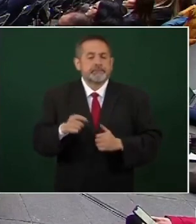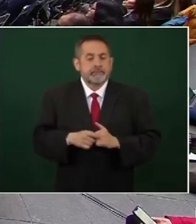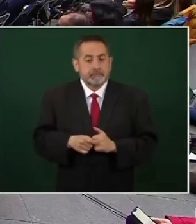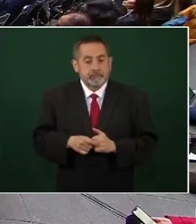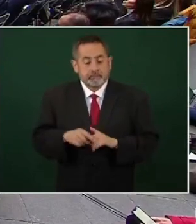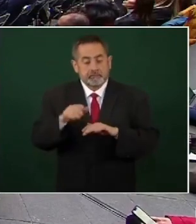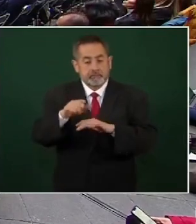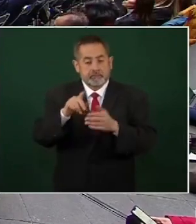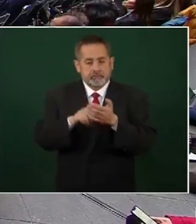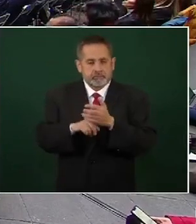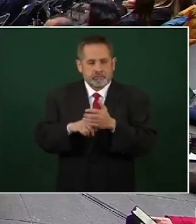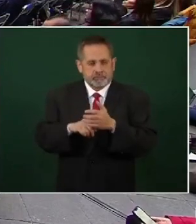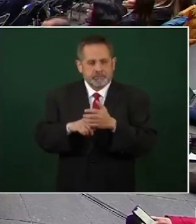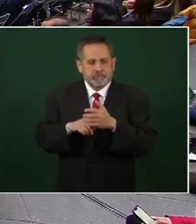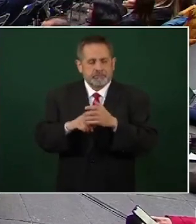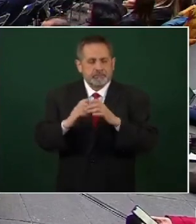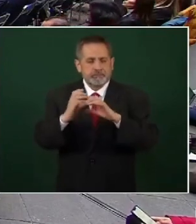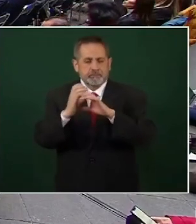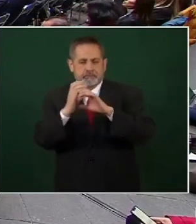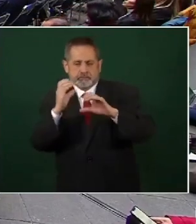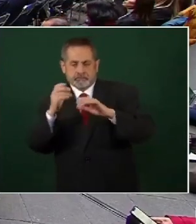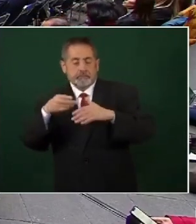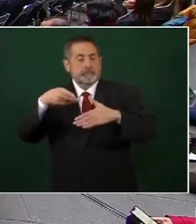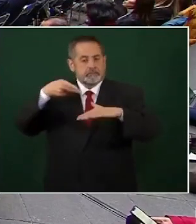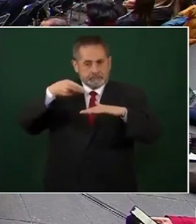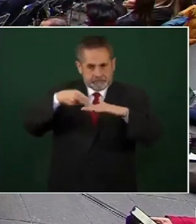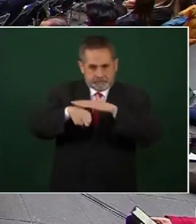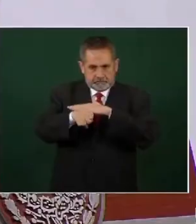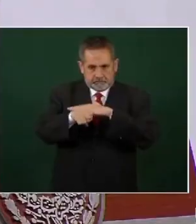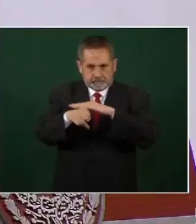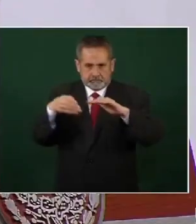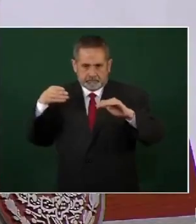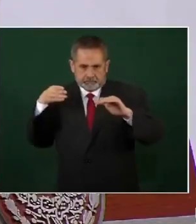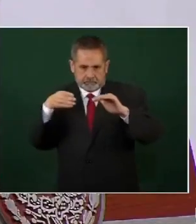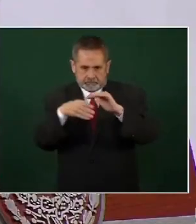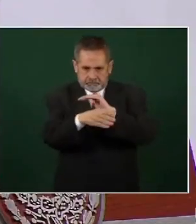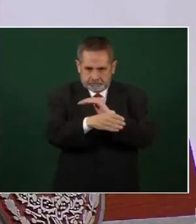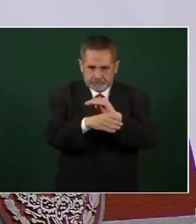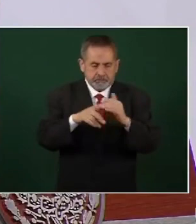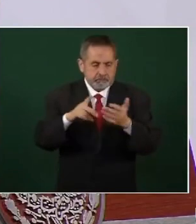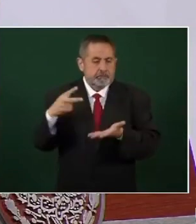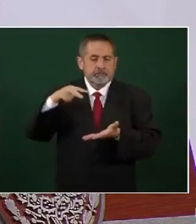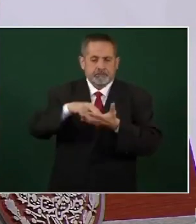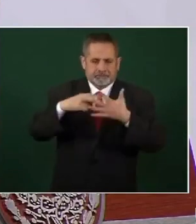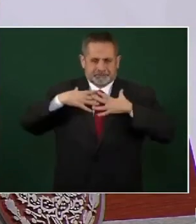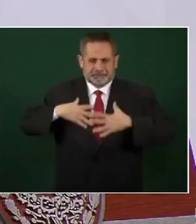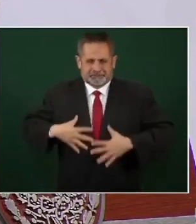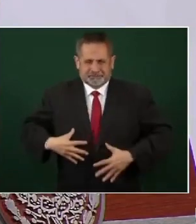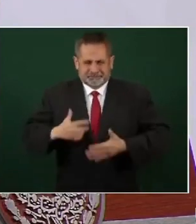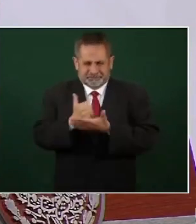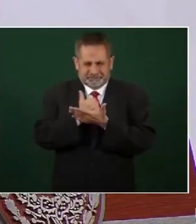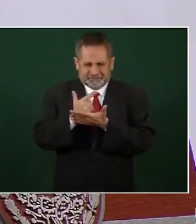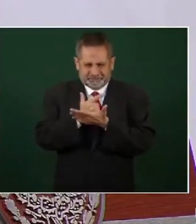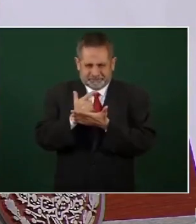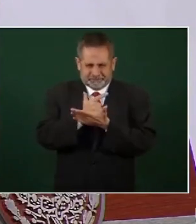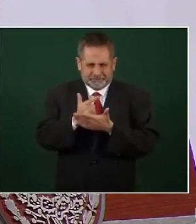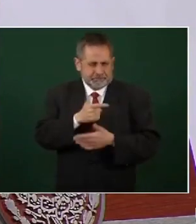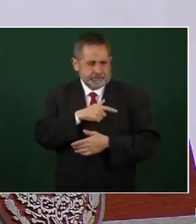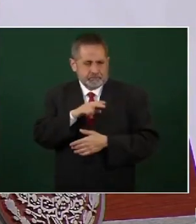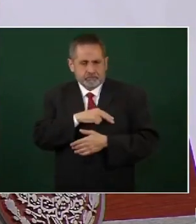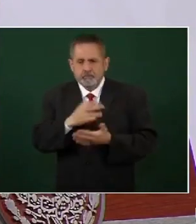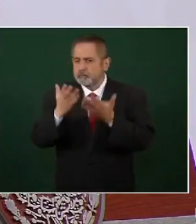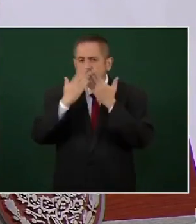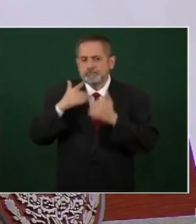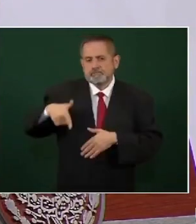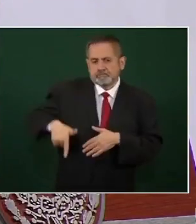el caso de los andenes de las estaciones están desarmados por la cantidad de gente que circula en